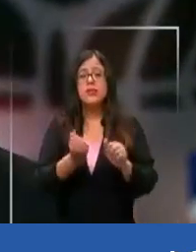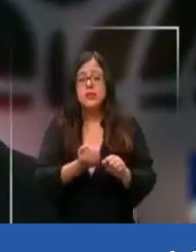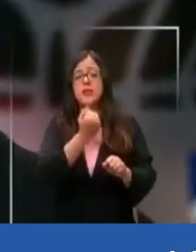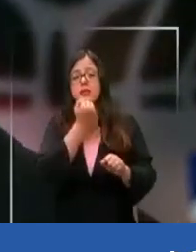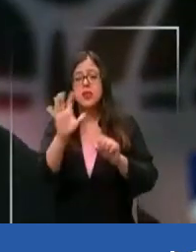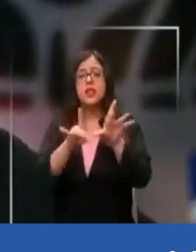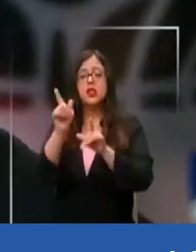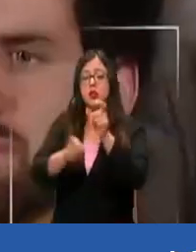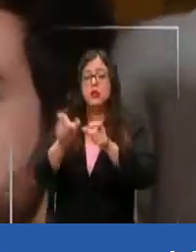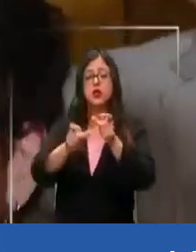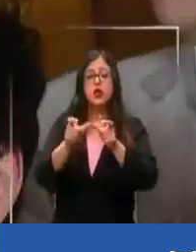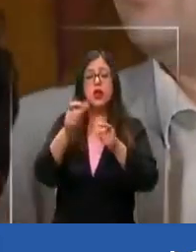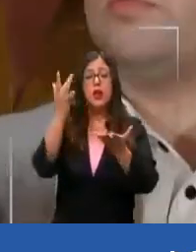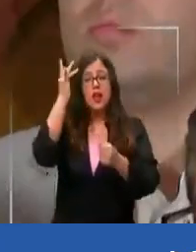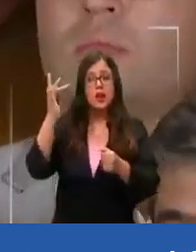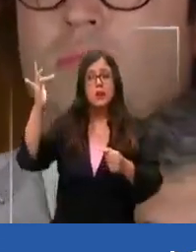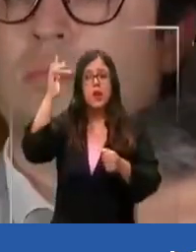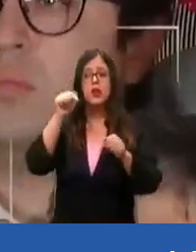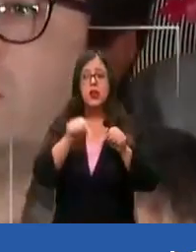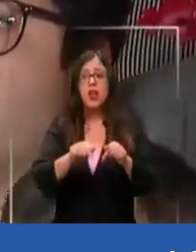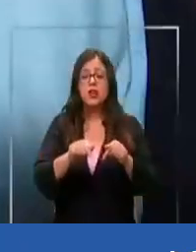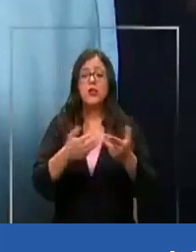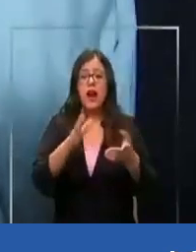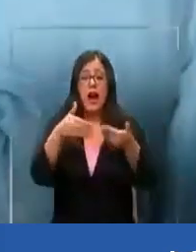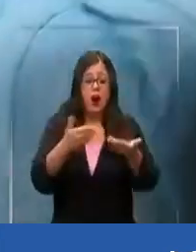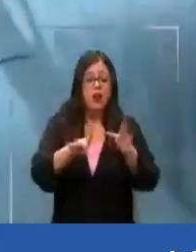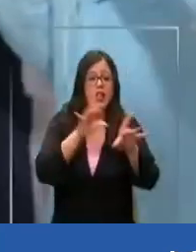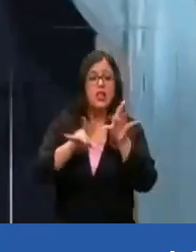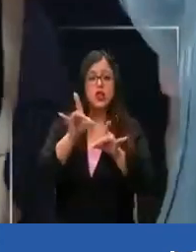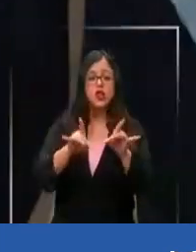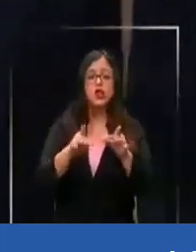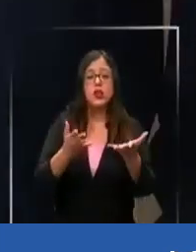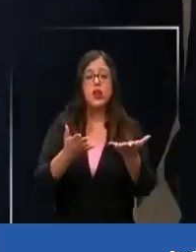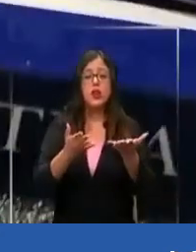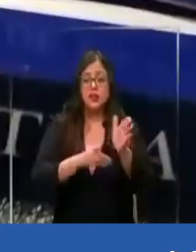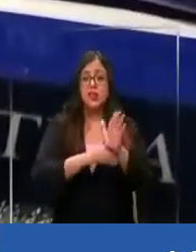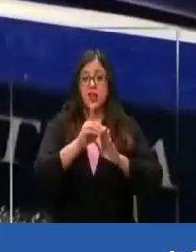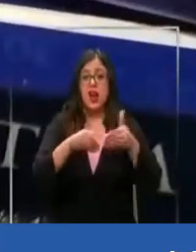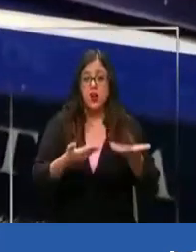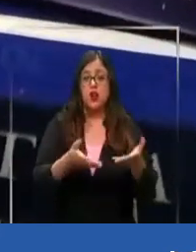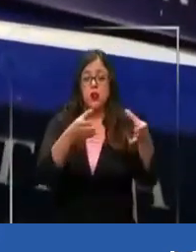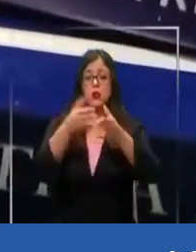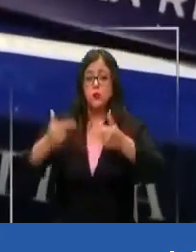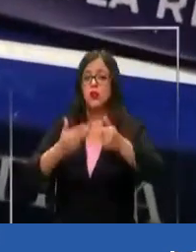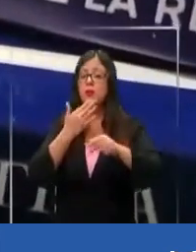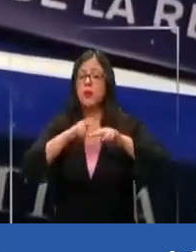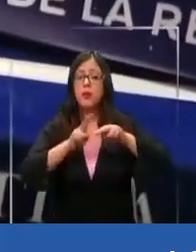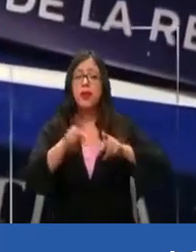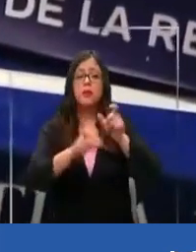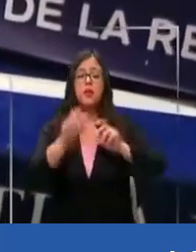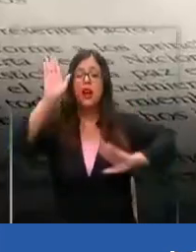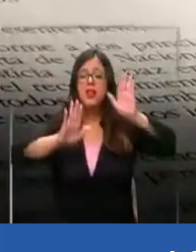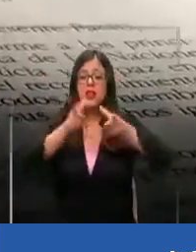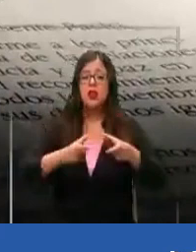equivocar la elección de expertos, cuya selección se encuentra en pleno desarrollo por parte de los partidos, que también preparan los candidatos a consejeros